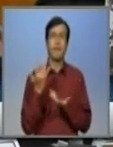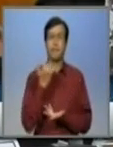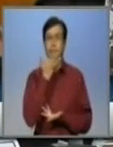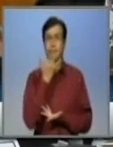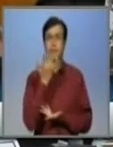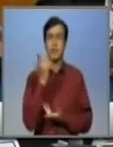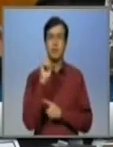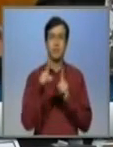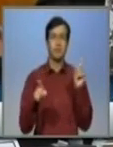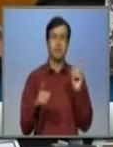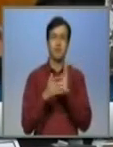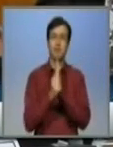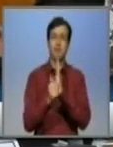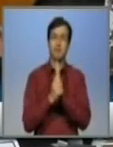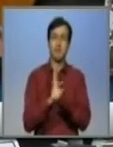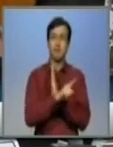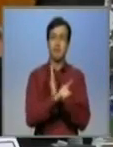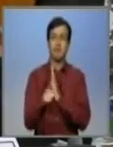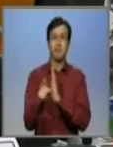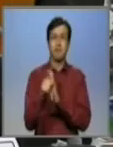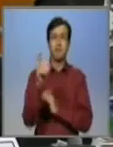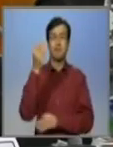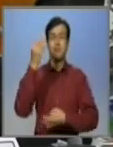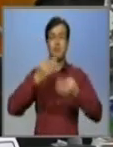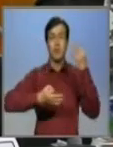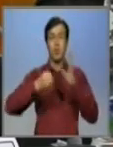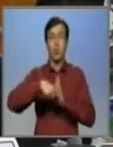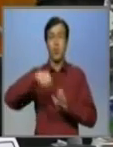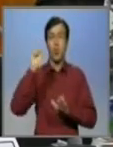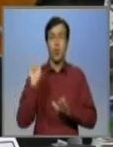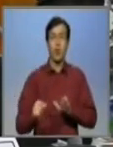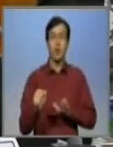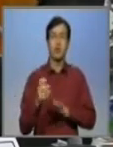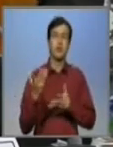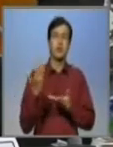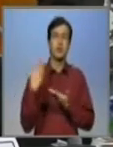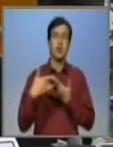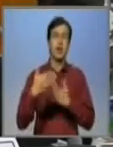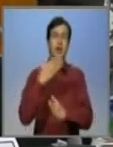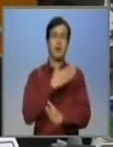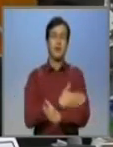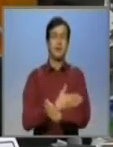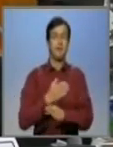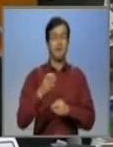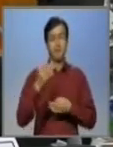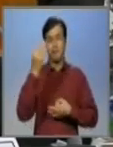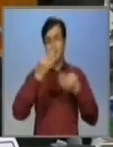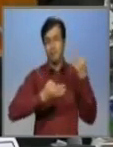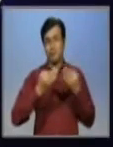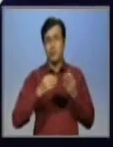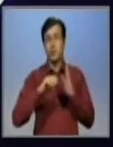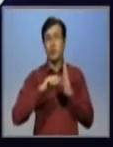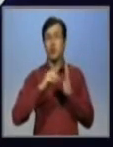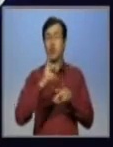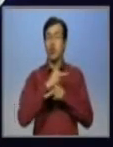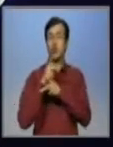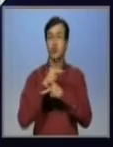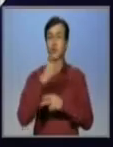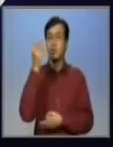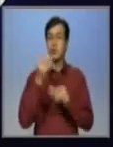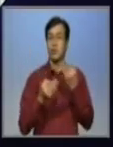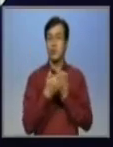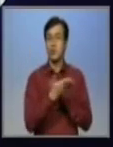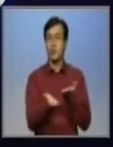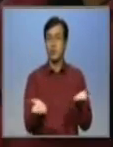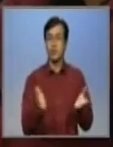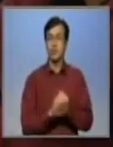de competencias en el caso de la gestión de los jueces, que ya lo tiene el órgano disciplinario de la función judicial, que es el Consejo de la Judicatura. El Bloque País